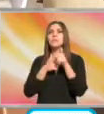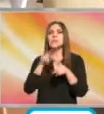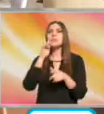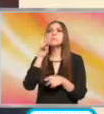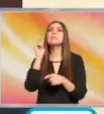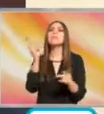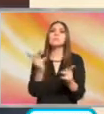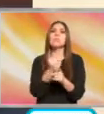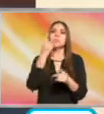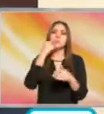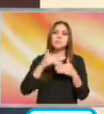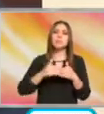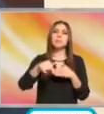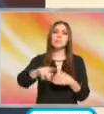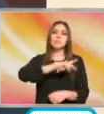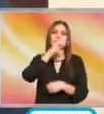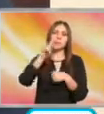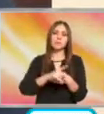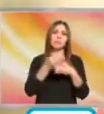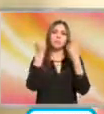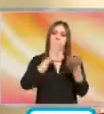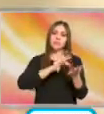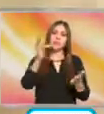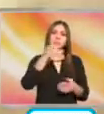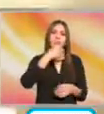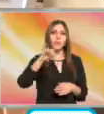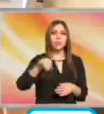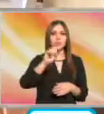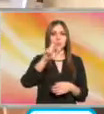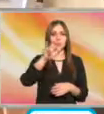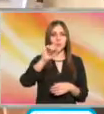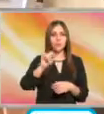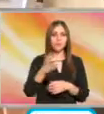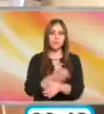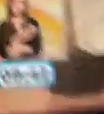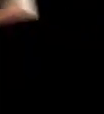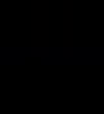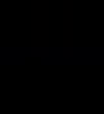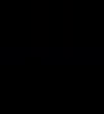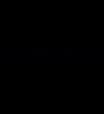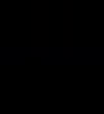vecino. José Así Luis, es. te agradecemos mucho que nos hayas acompañado el día de hoy Gracias. y regalarnos esta información.